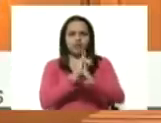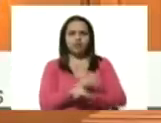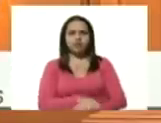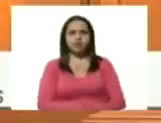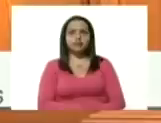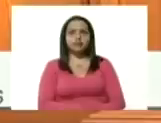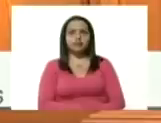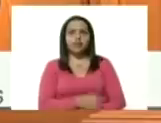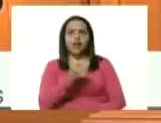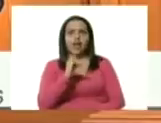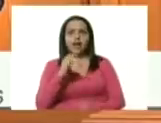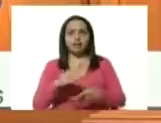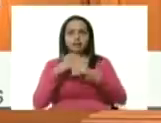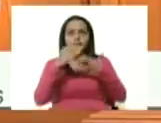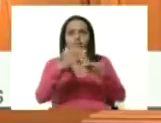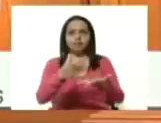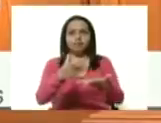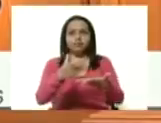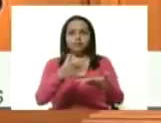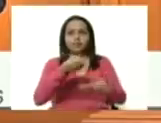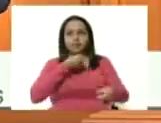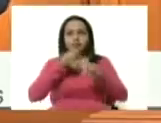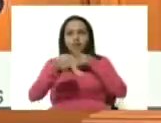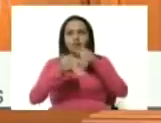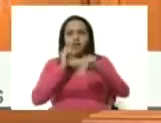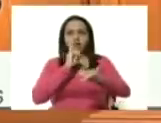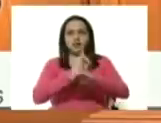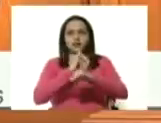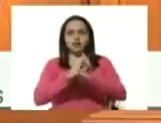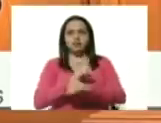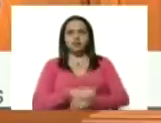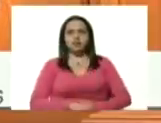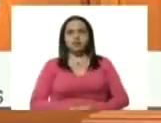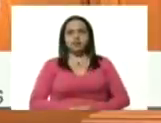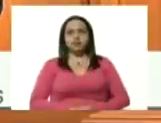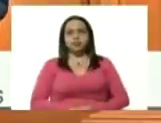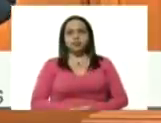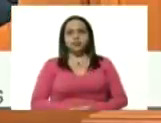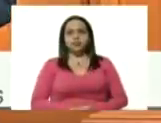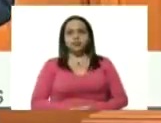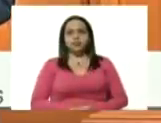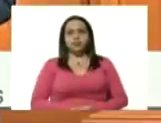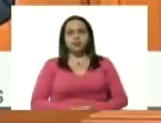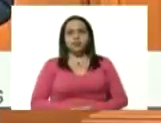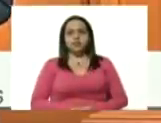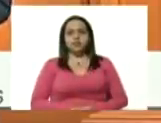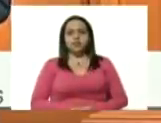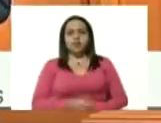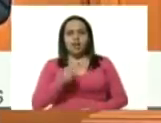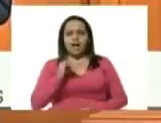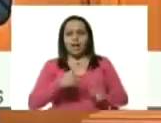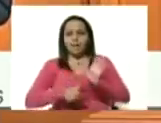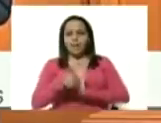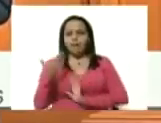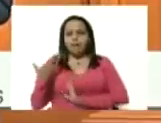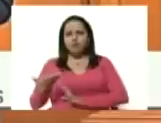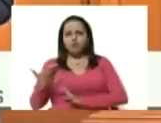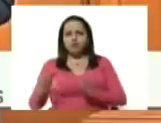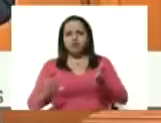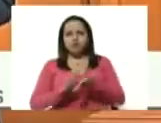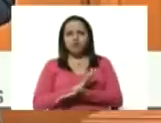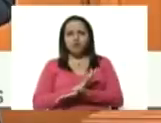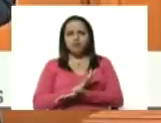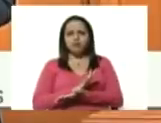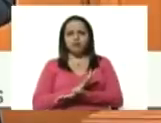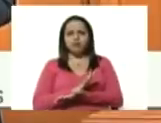y se ha ganado el premio al periodismo digital, sin lugar a dudas, quien está marcando pauta en esa materia, el portal